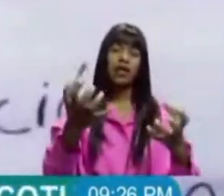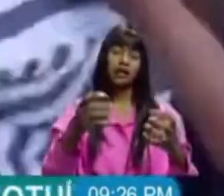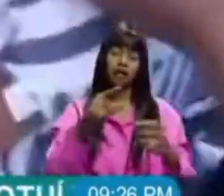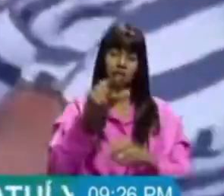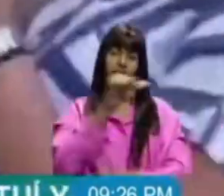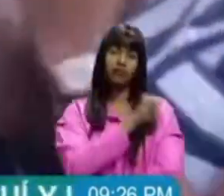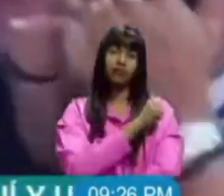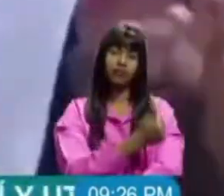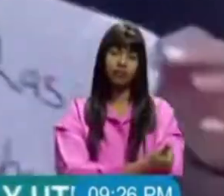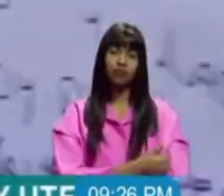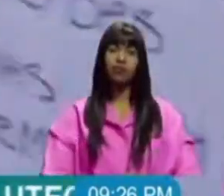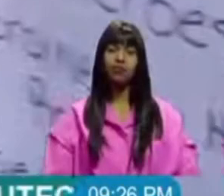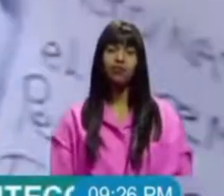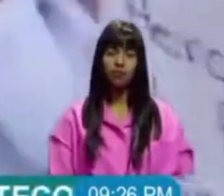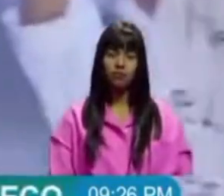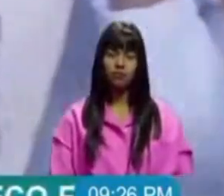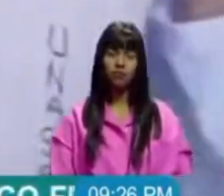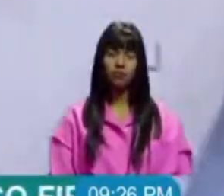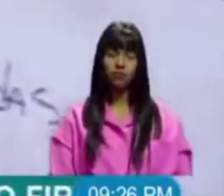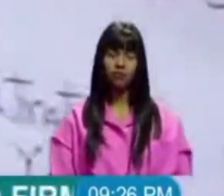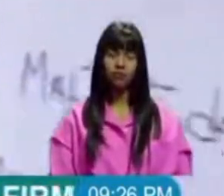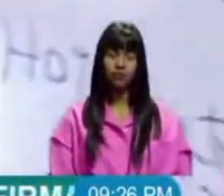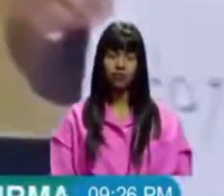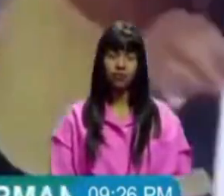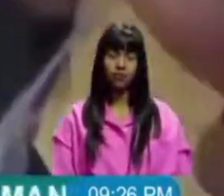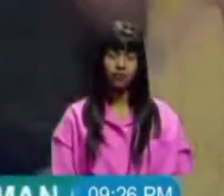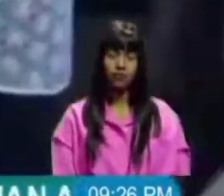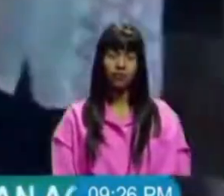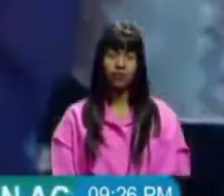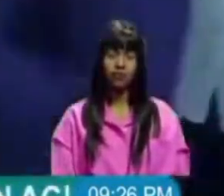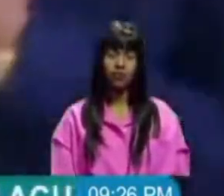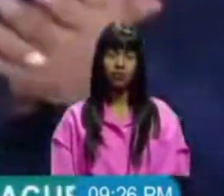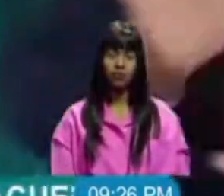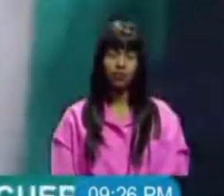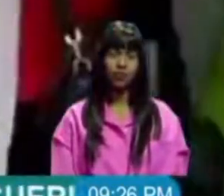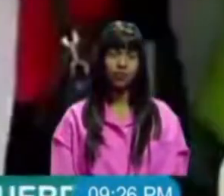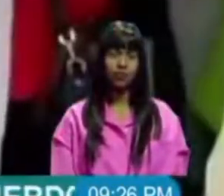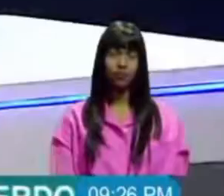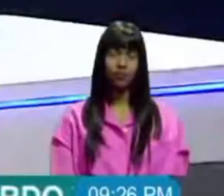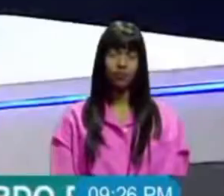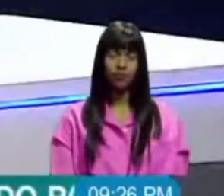autoridades. Enrique Vistiburcio, Central de Noticias.